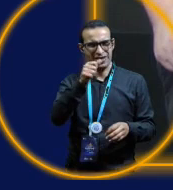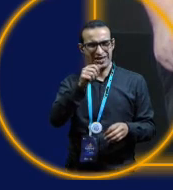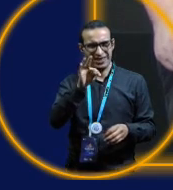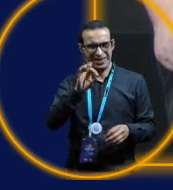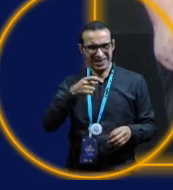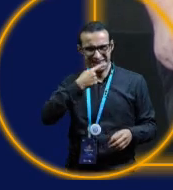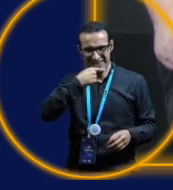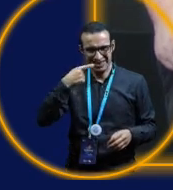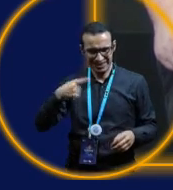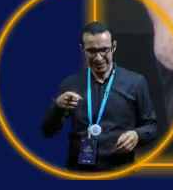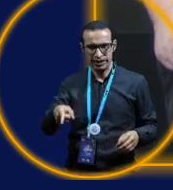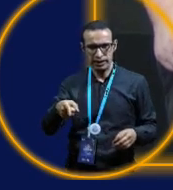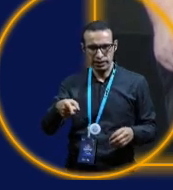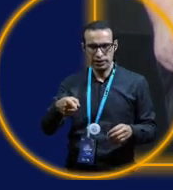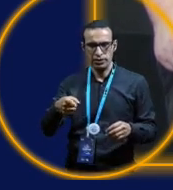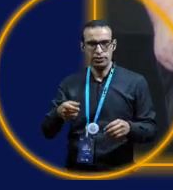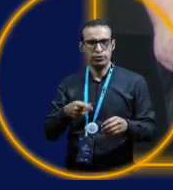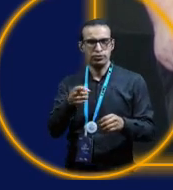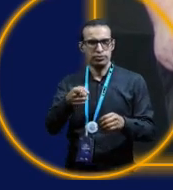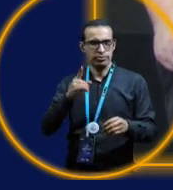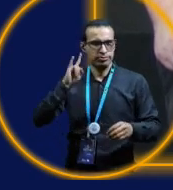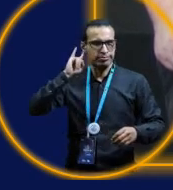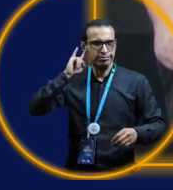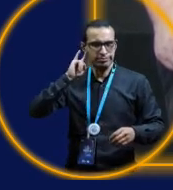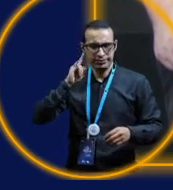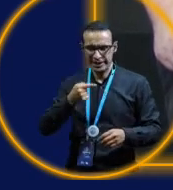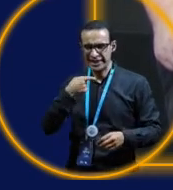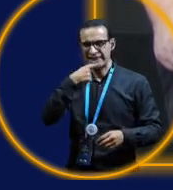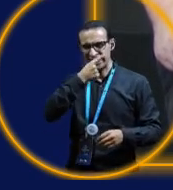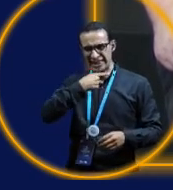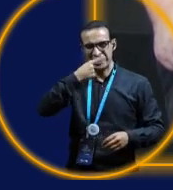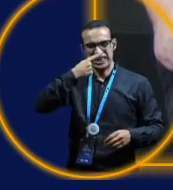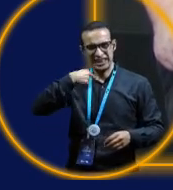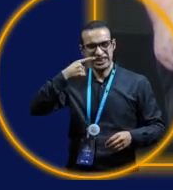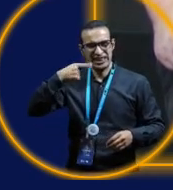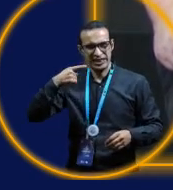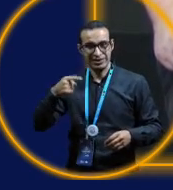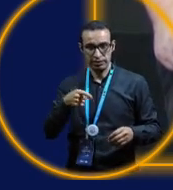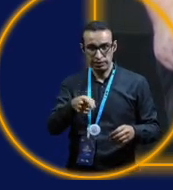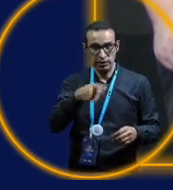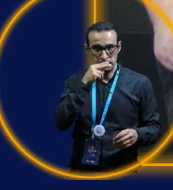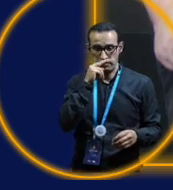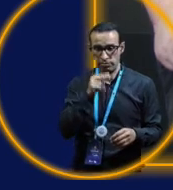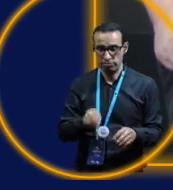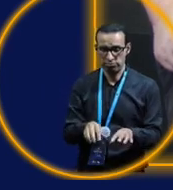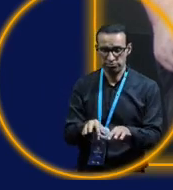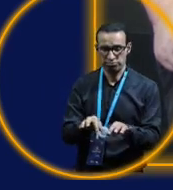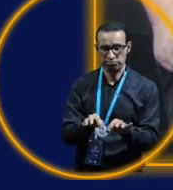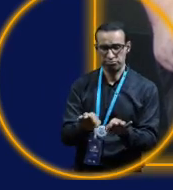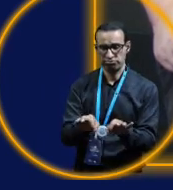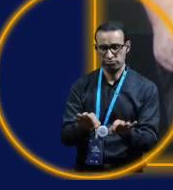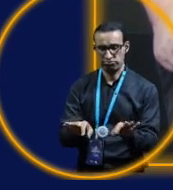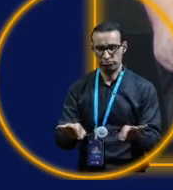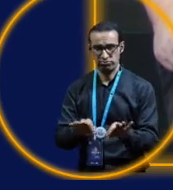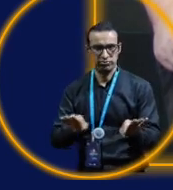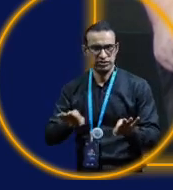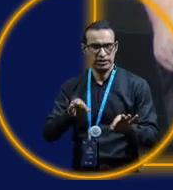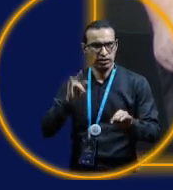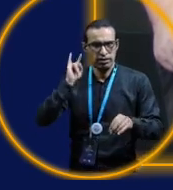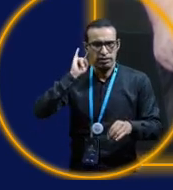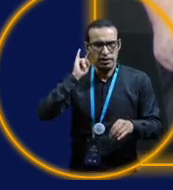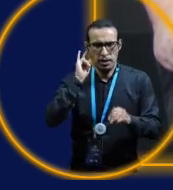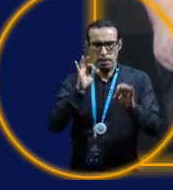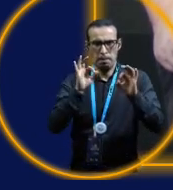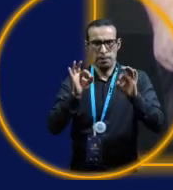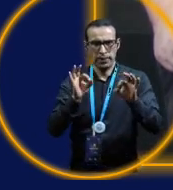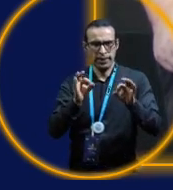como de eh cepillarse los dientes y él hizo solo un sonido de de cepillarse los dientes con